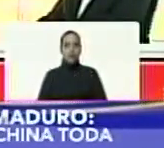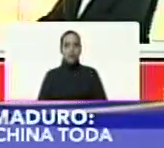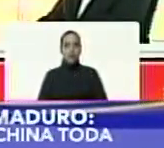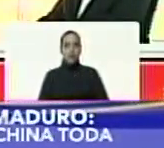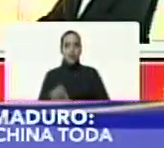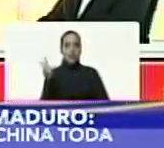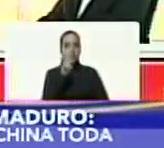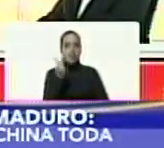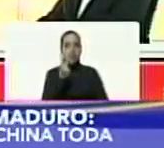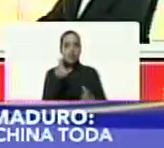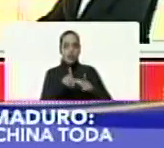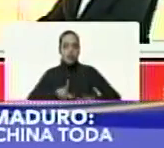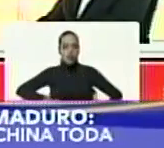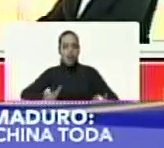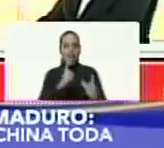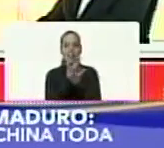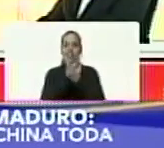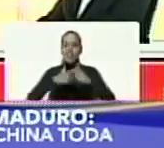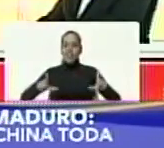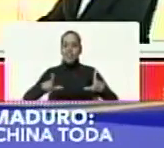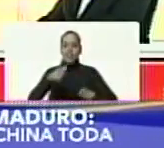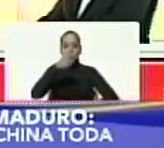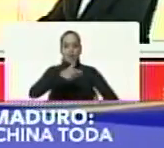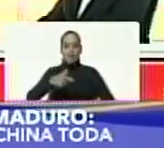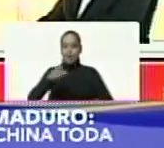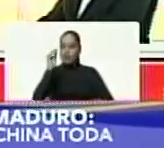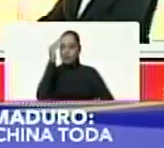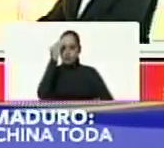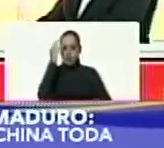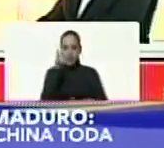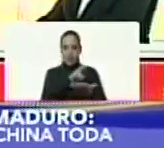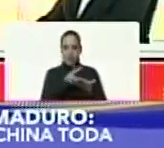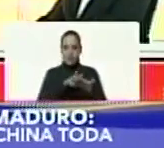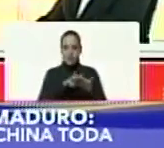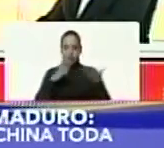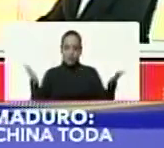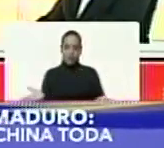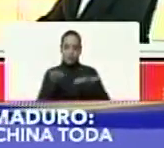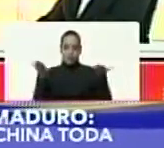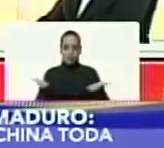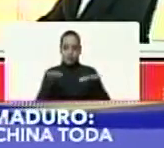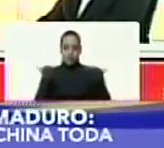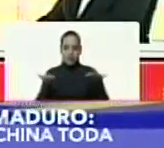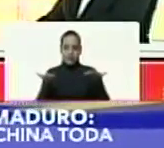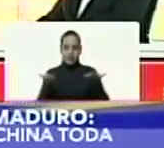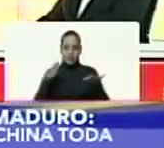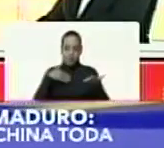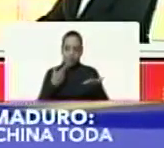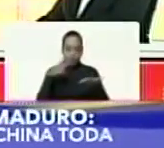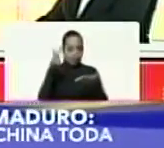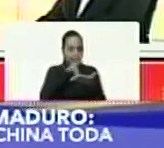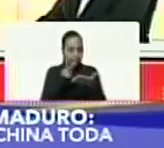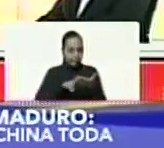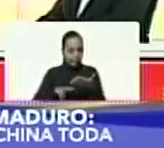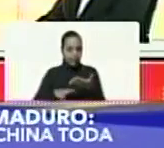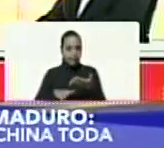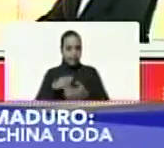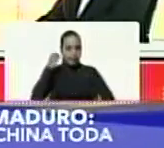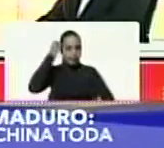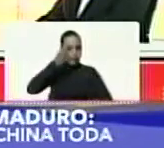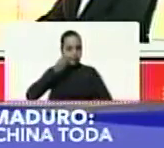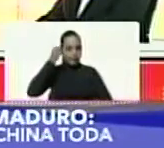Venezuela es territorio libre de analfabetismo y promovemos permanentemente el acceso a la lectura, el análisis